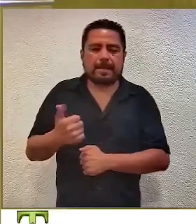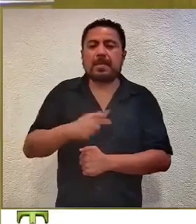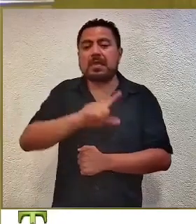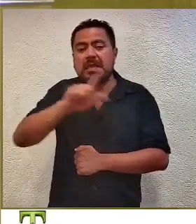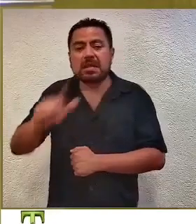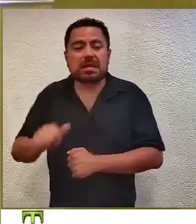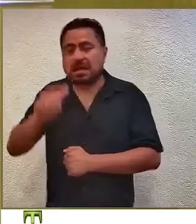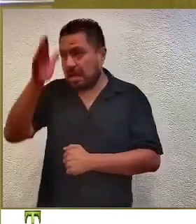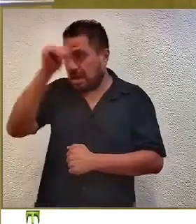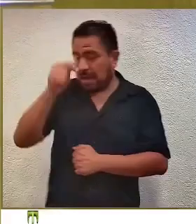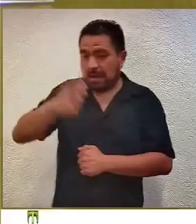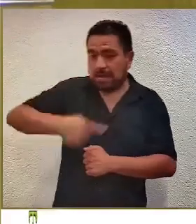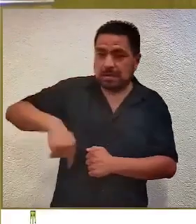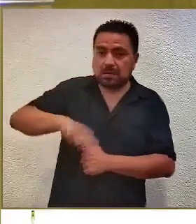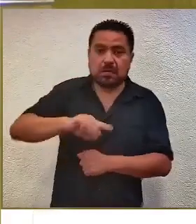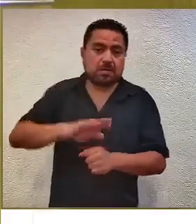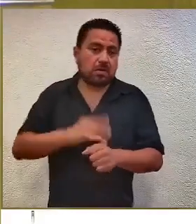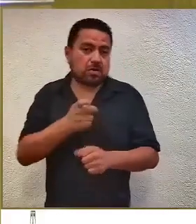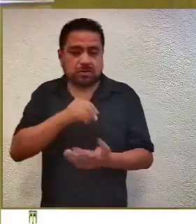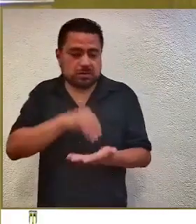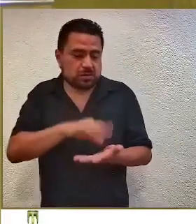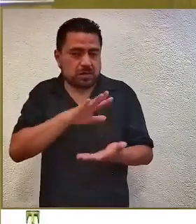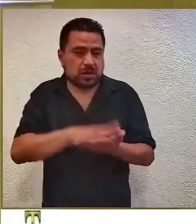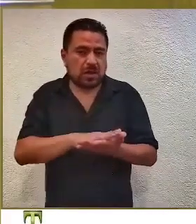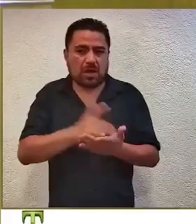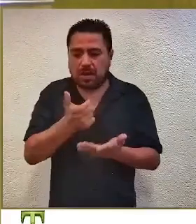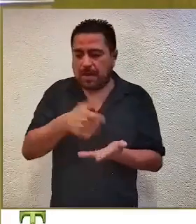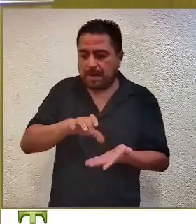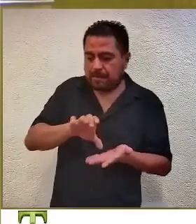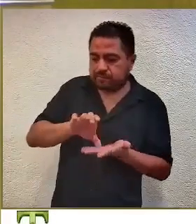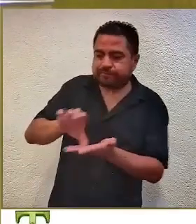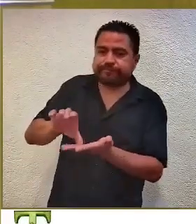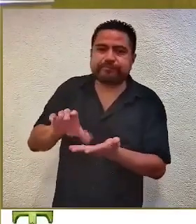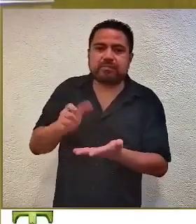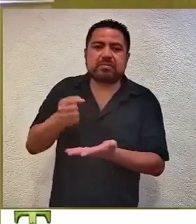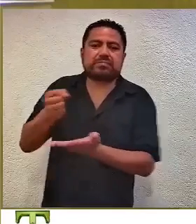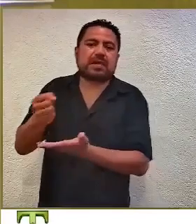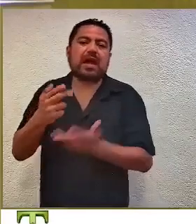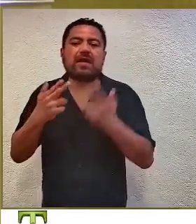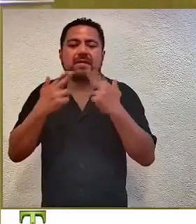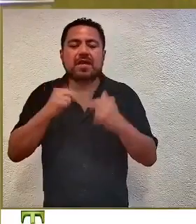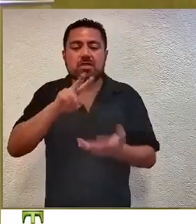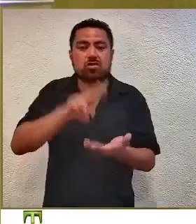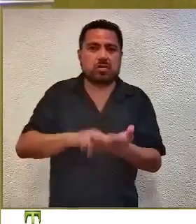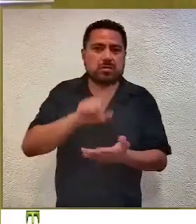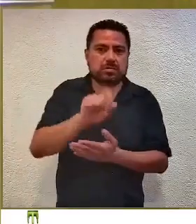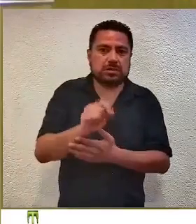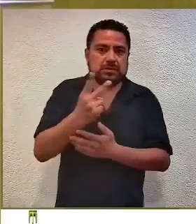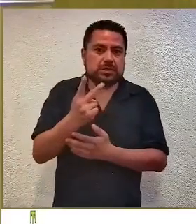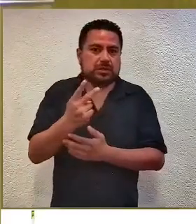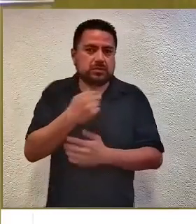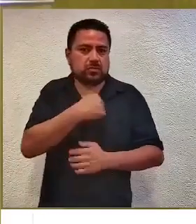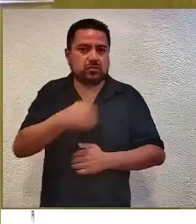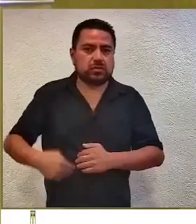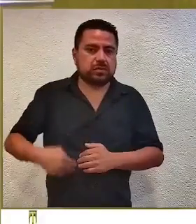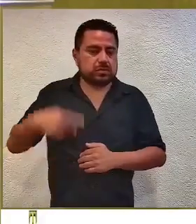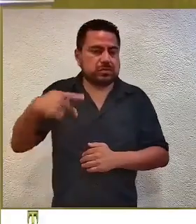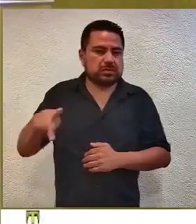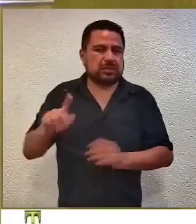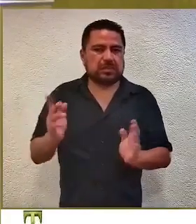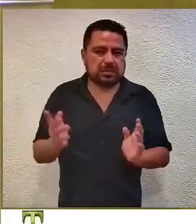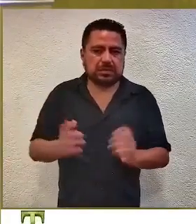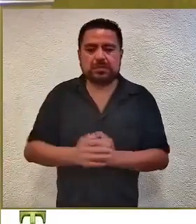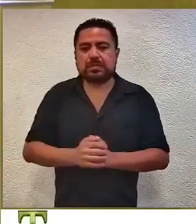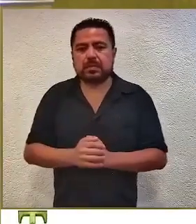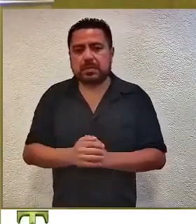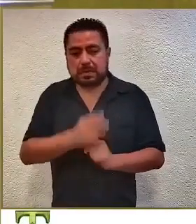sido aprobadas y por tanto contempladas en el presupuesto de egresos para el ejercicio fiscal 2022 del multicitado ayuntamiento.